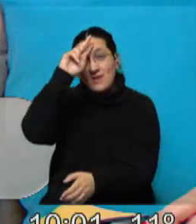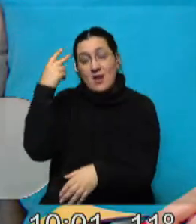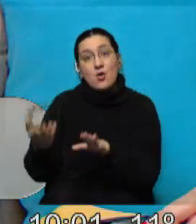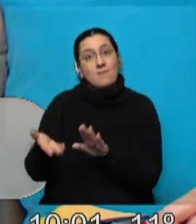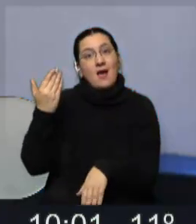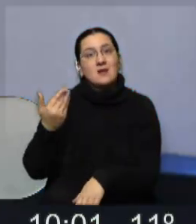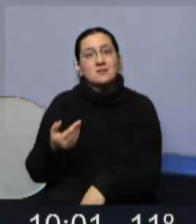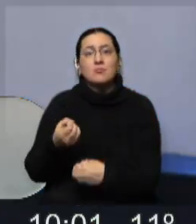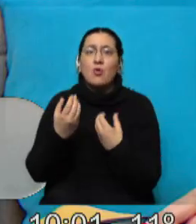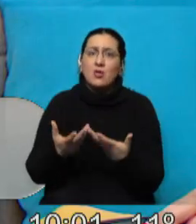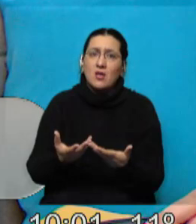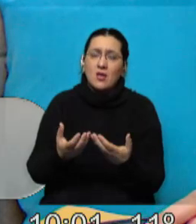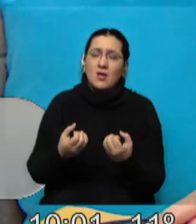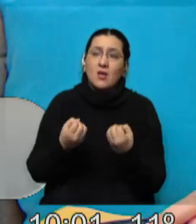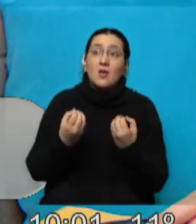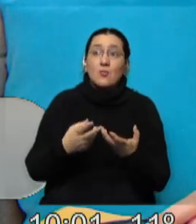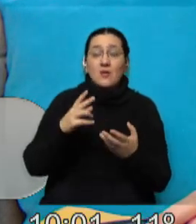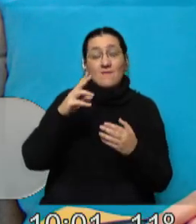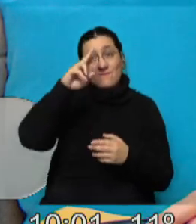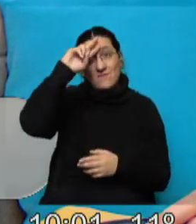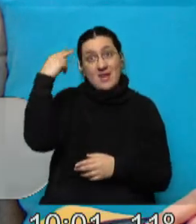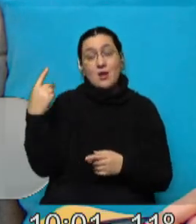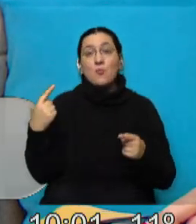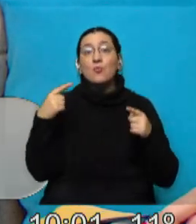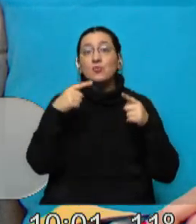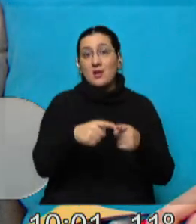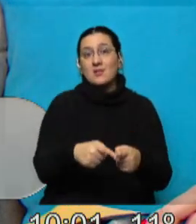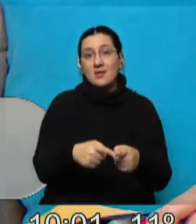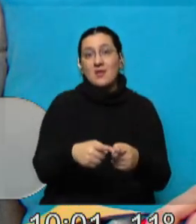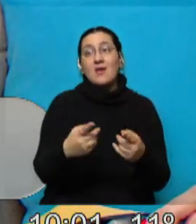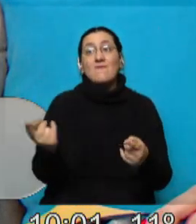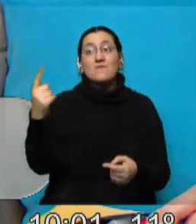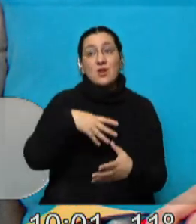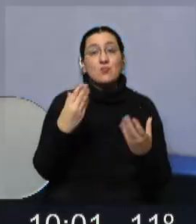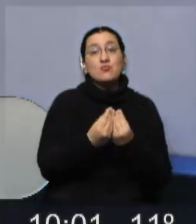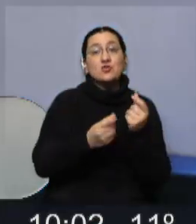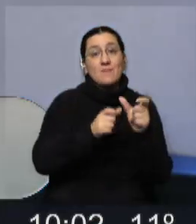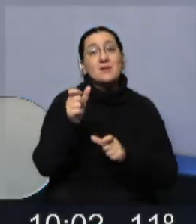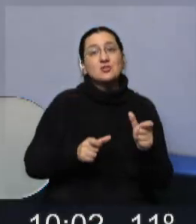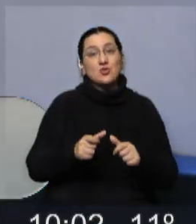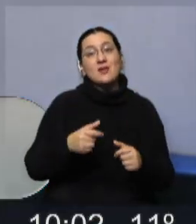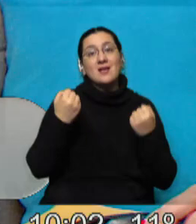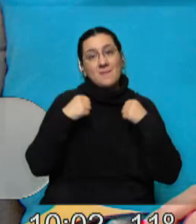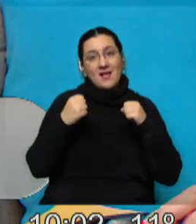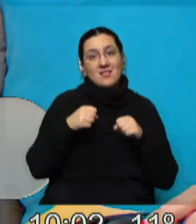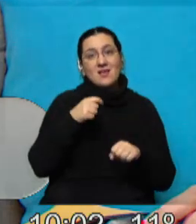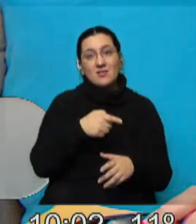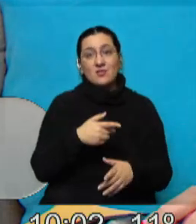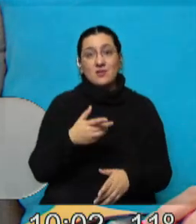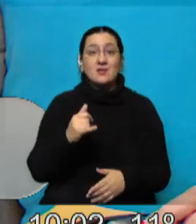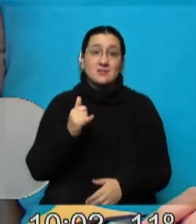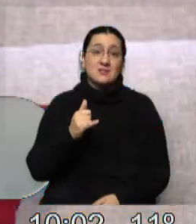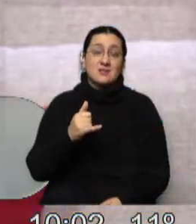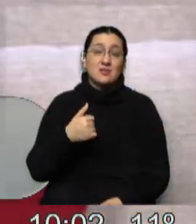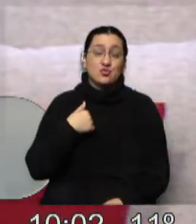verano? Sí, ¿por sí. qué? Porque en verano en Punta del Este viene mucha gente que practica estas cosas. ¿Cómo sabes, pilla? Sí, claro, doctora, yo me tengo